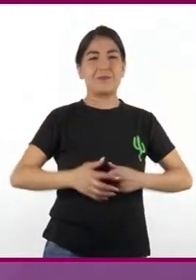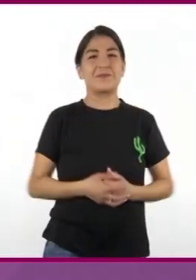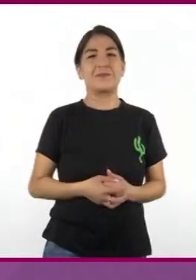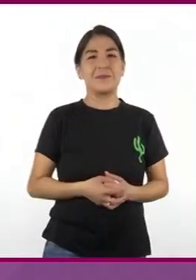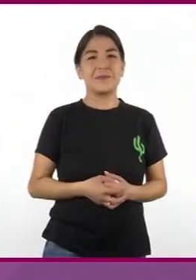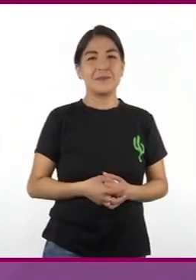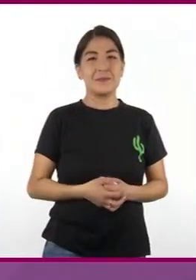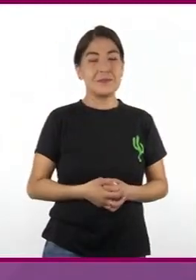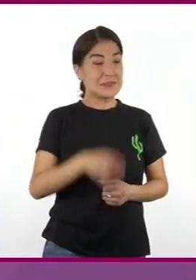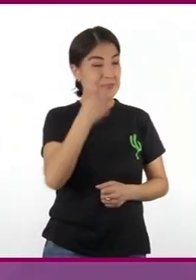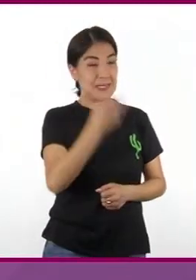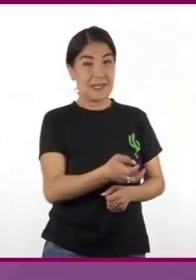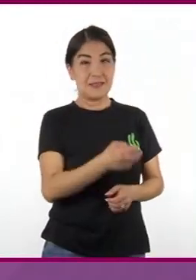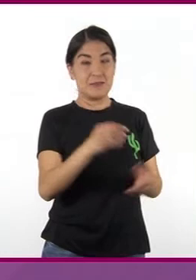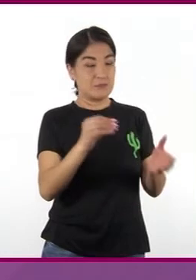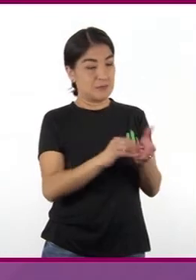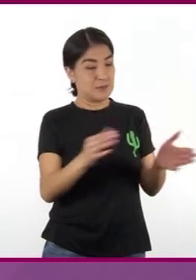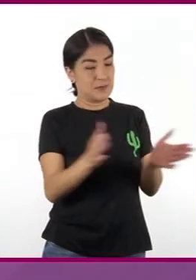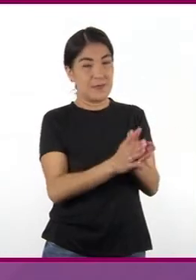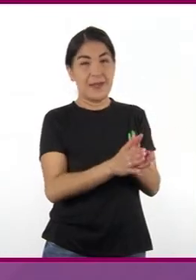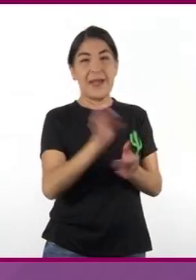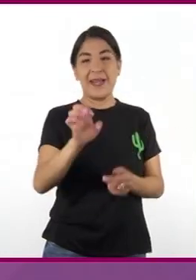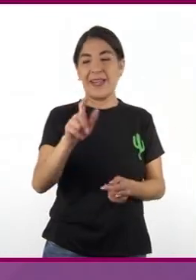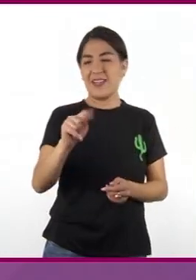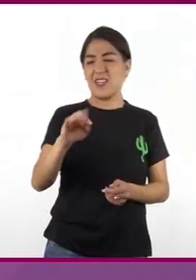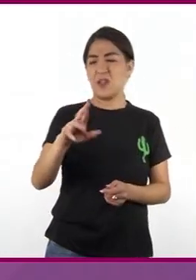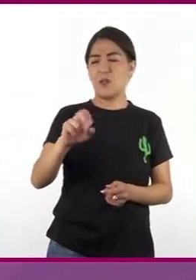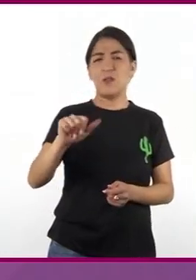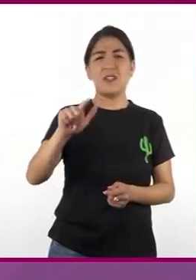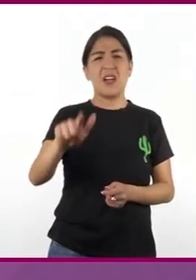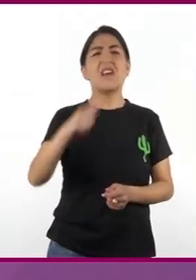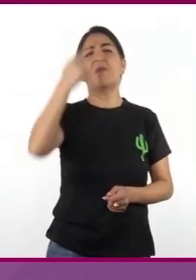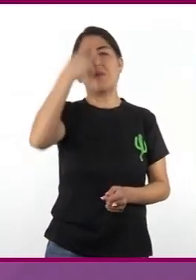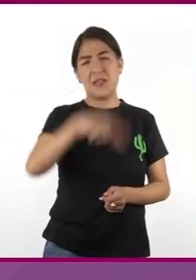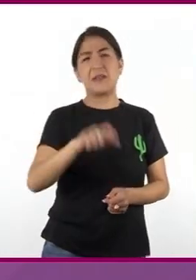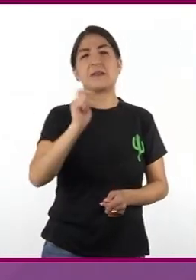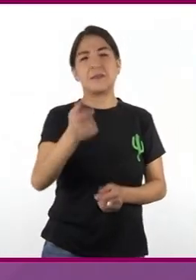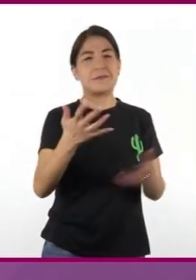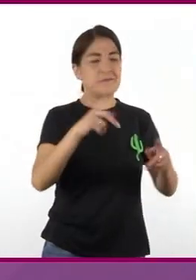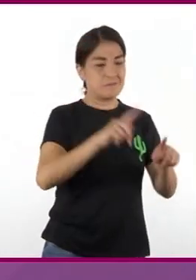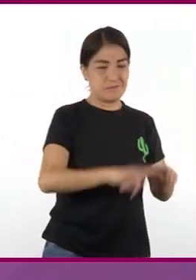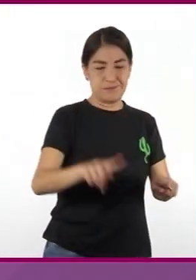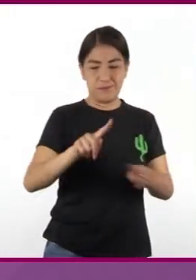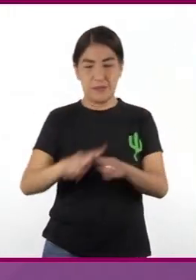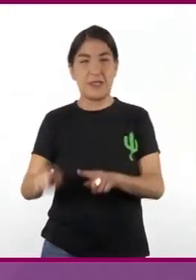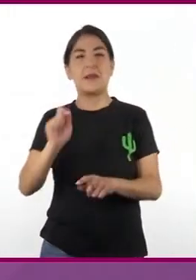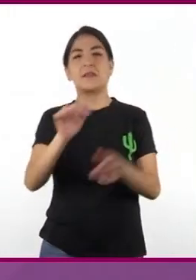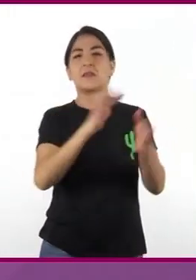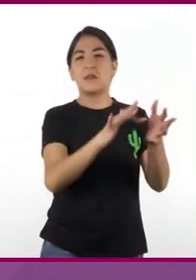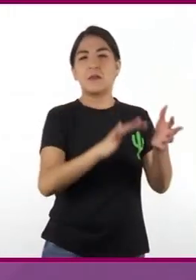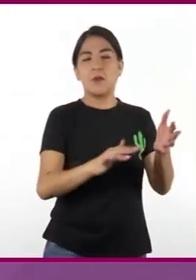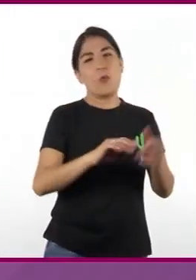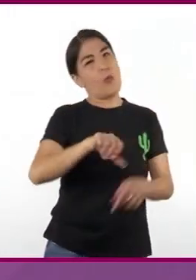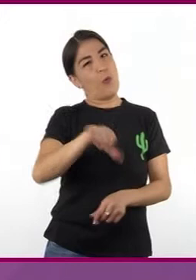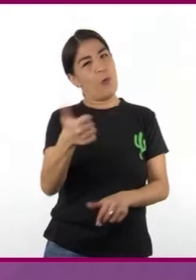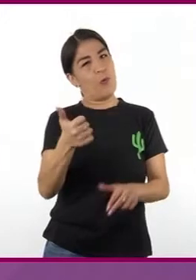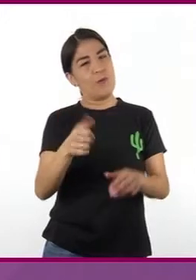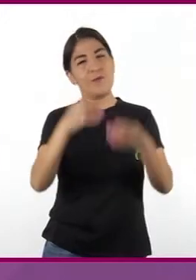La nota editorial, finalmente, se diferencia de los anteriores textos porque tiene otra